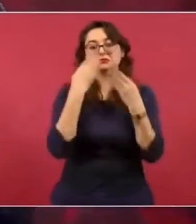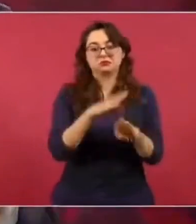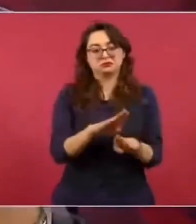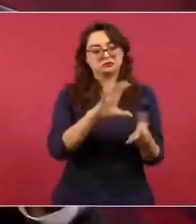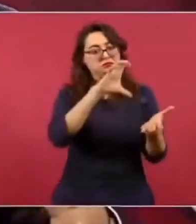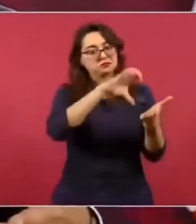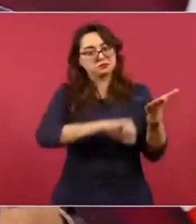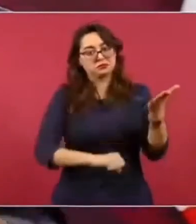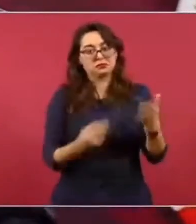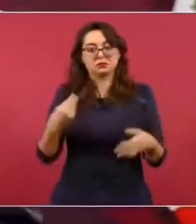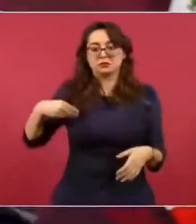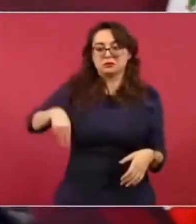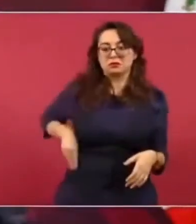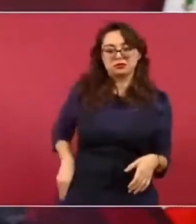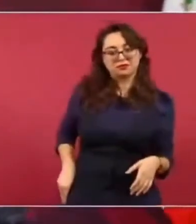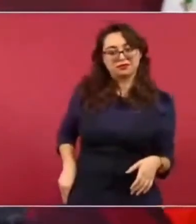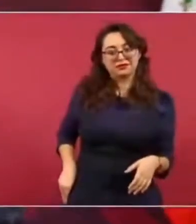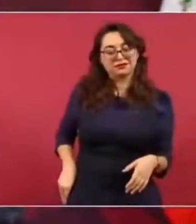tiene también su función,